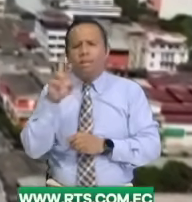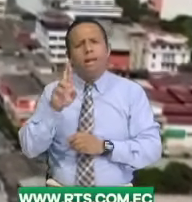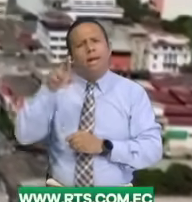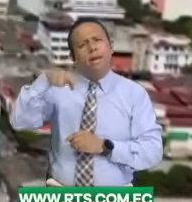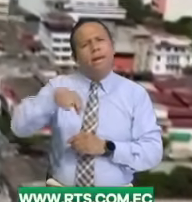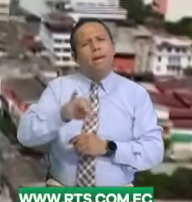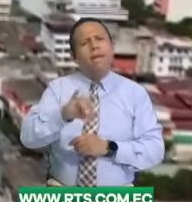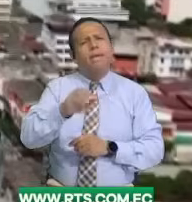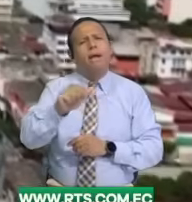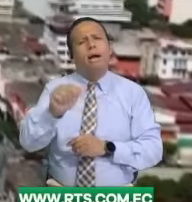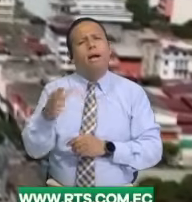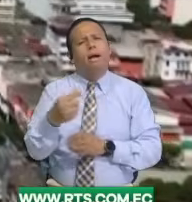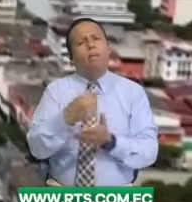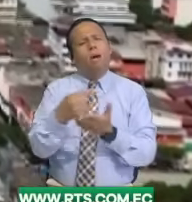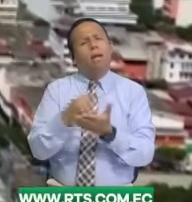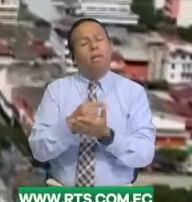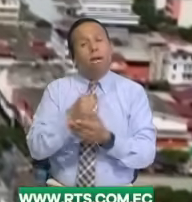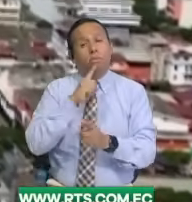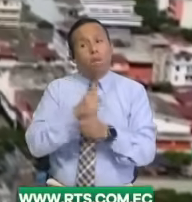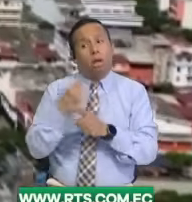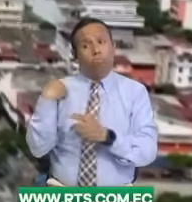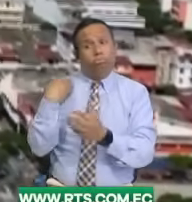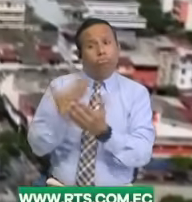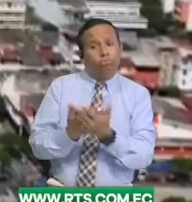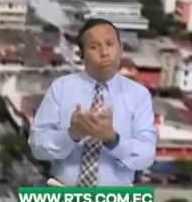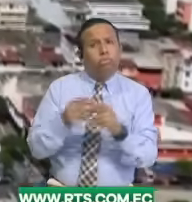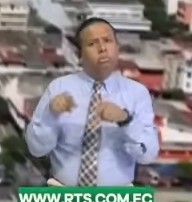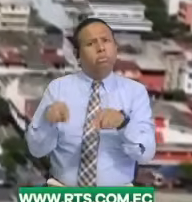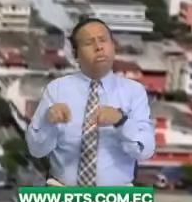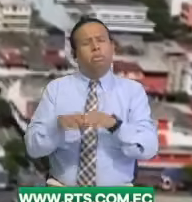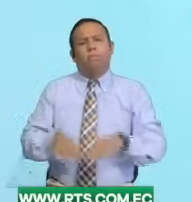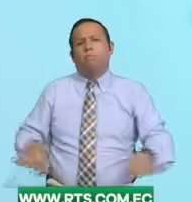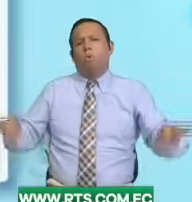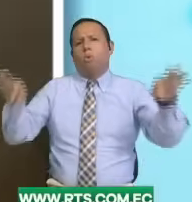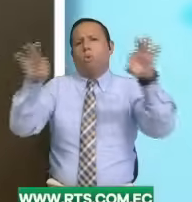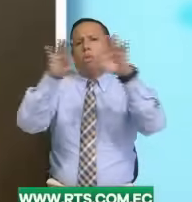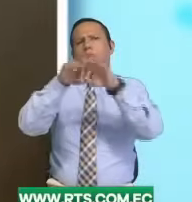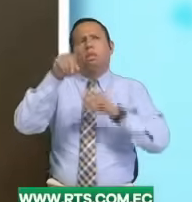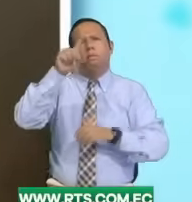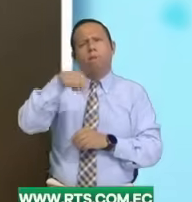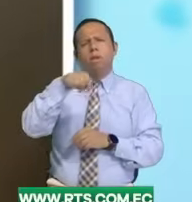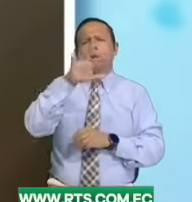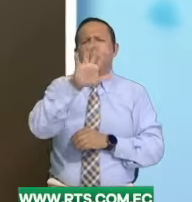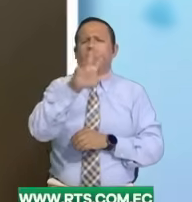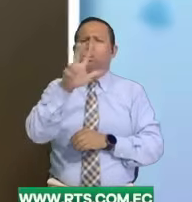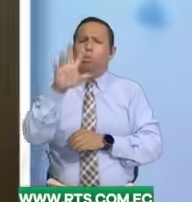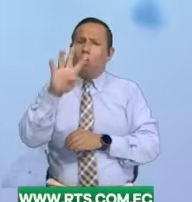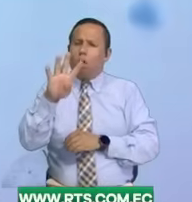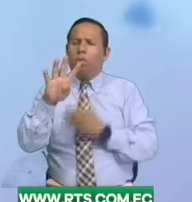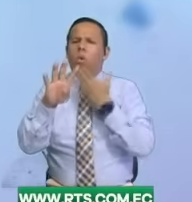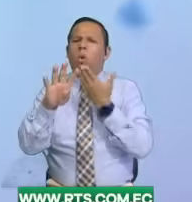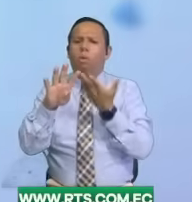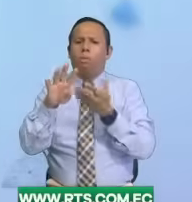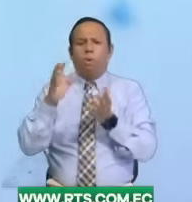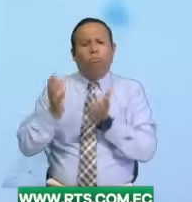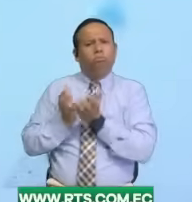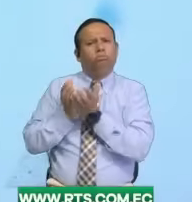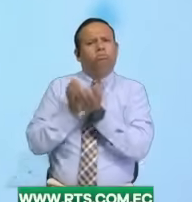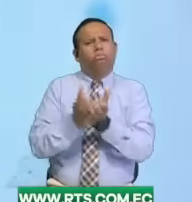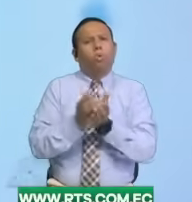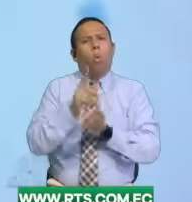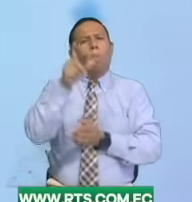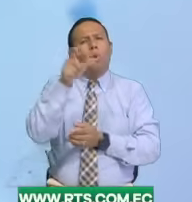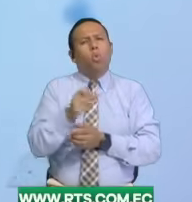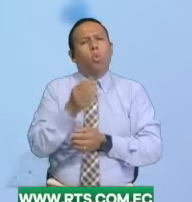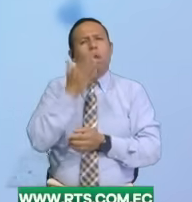Guayas. Existe evidencia histórica de su relevancia desde 1534, cuando llegó a habitar un